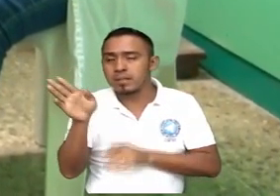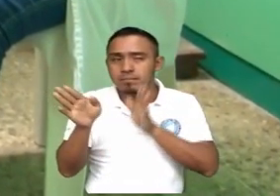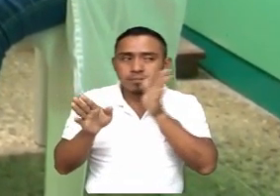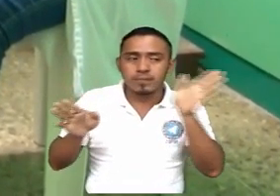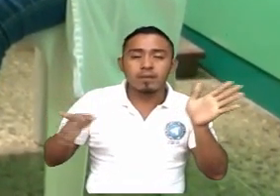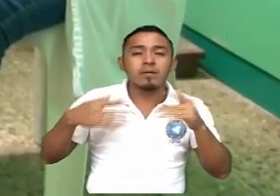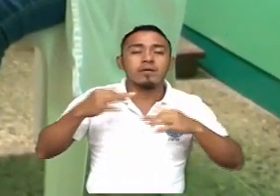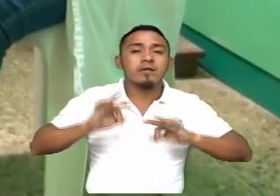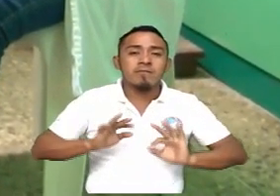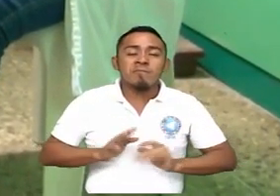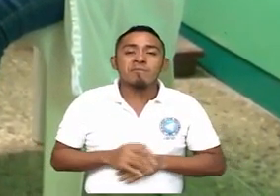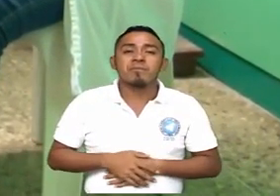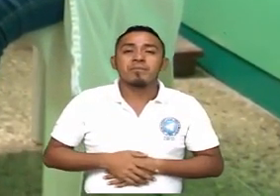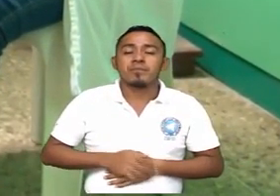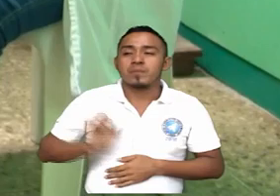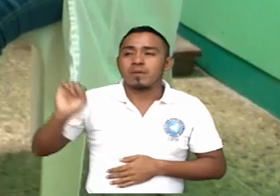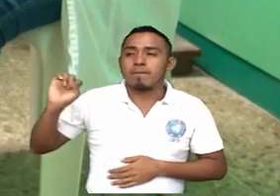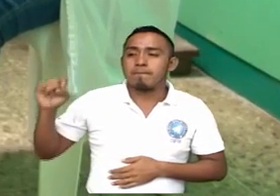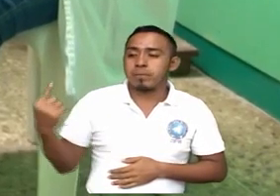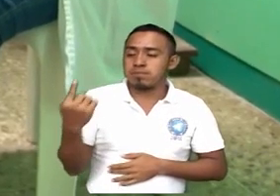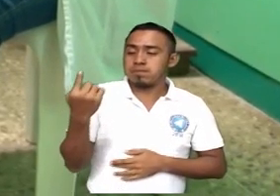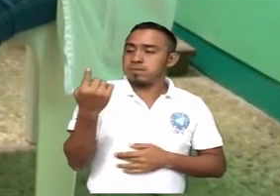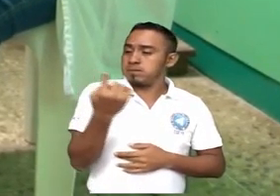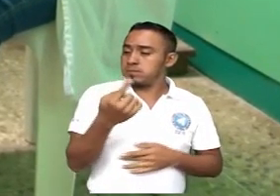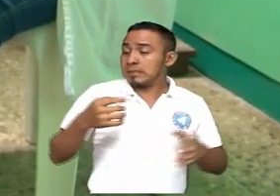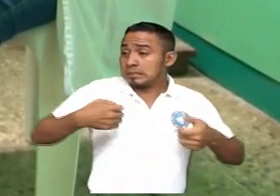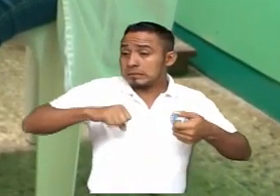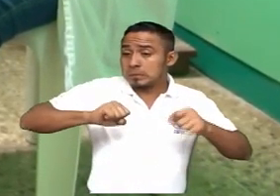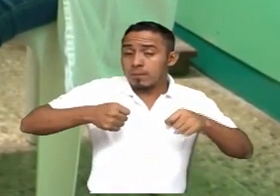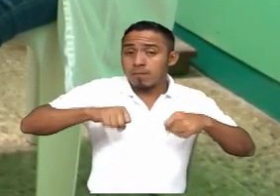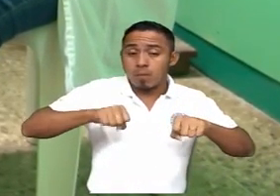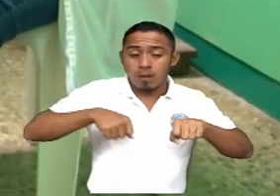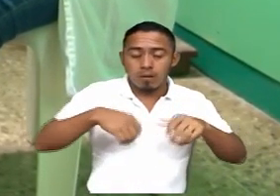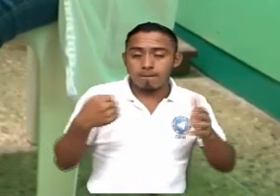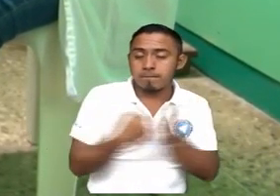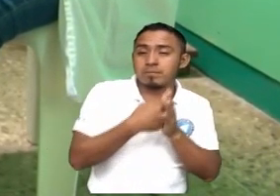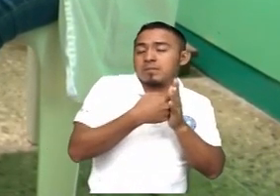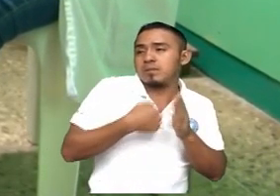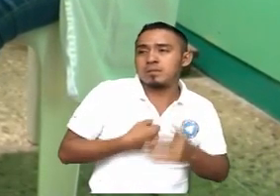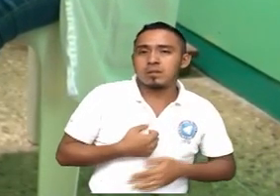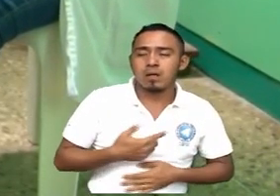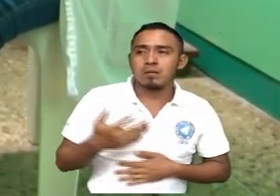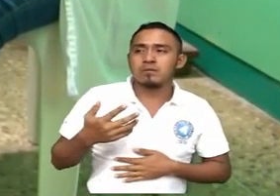una... Y de repente le apareció una moto y lo chocó. Vos te